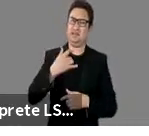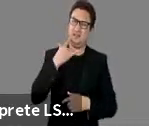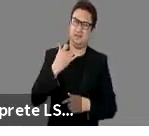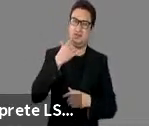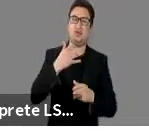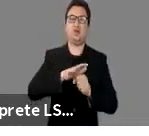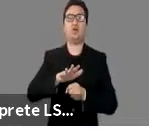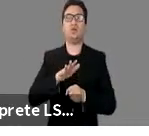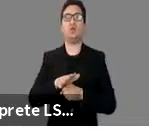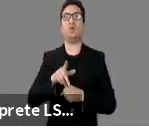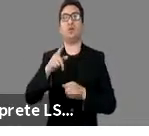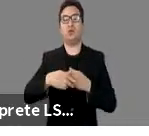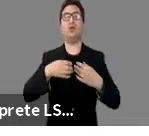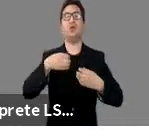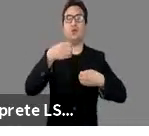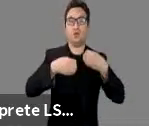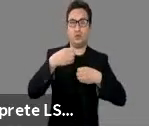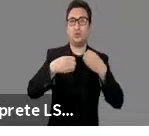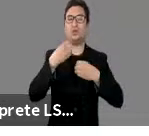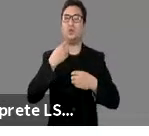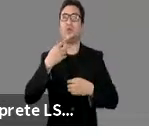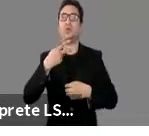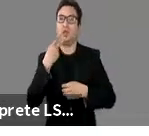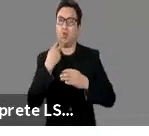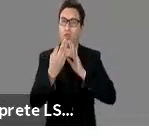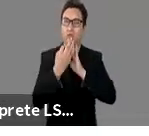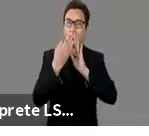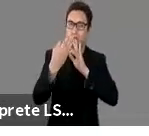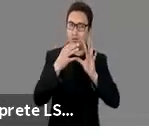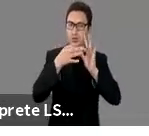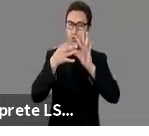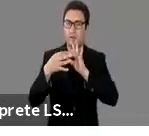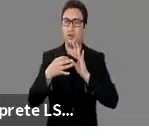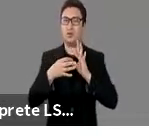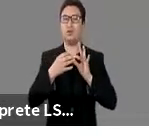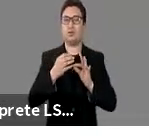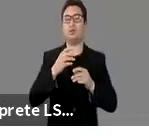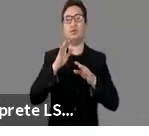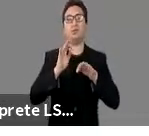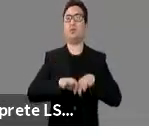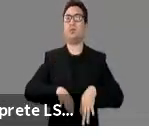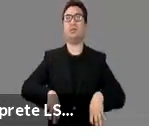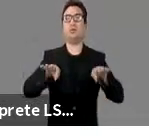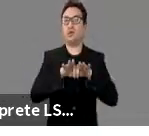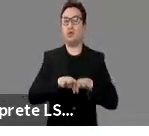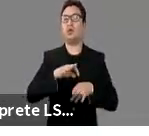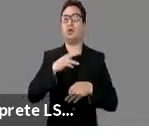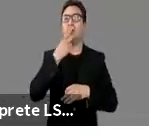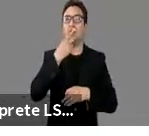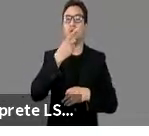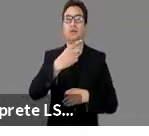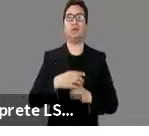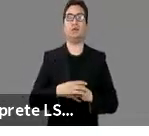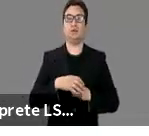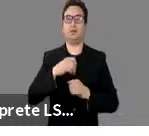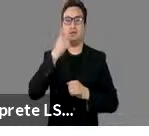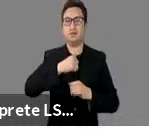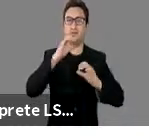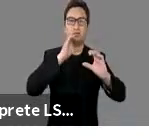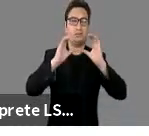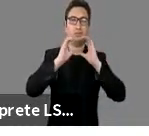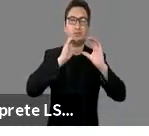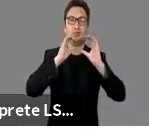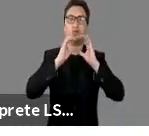aplicación correcta de los principios de oralidad. El principio de oralidad nos dice que en toda comunicación escrita y oral debe ser